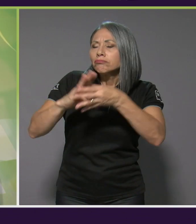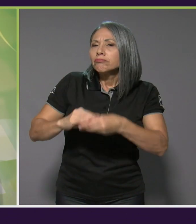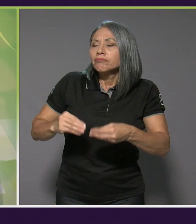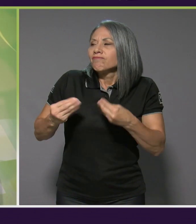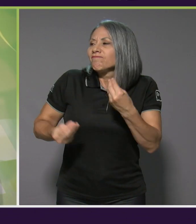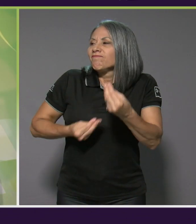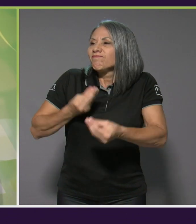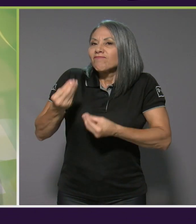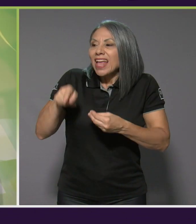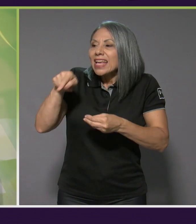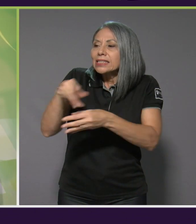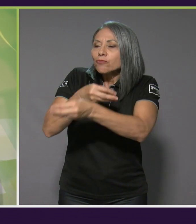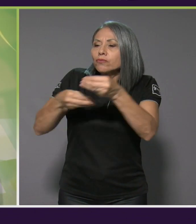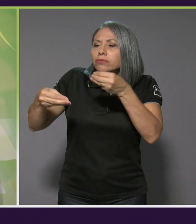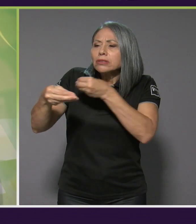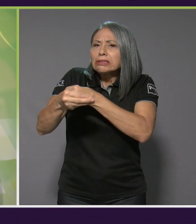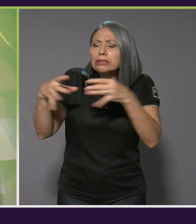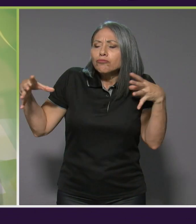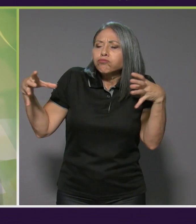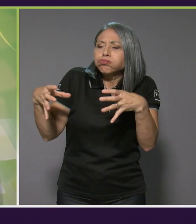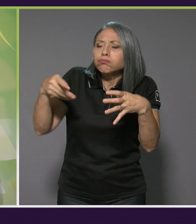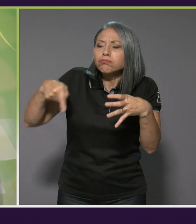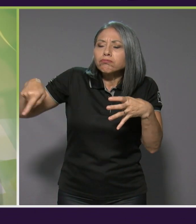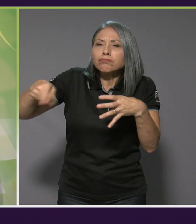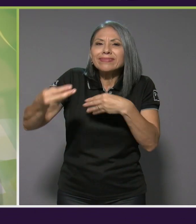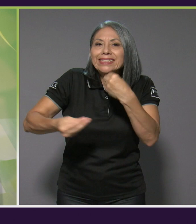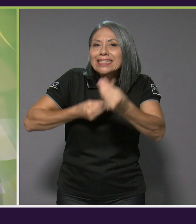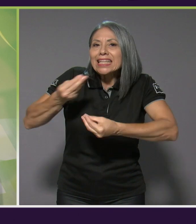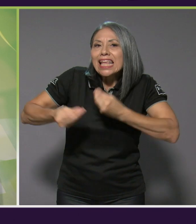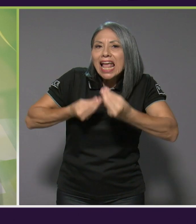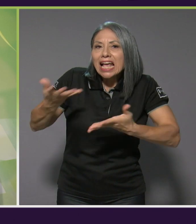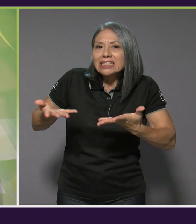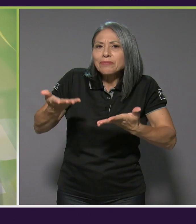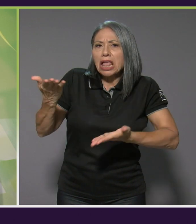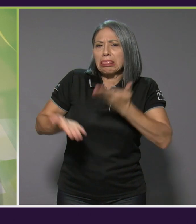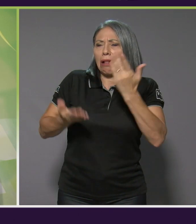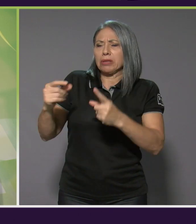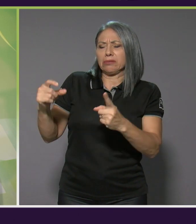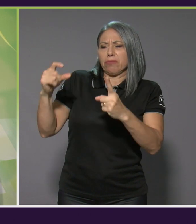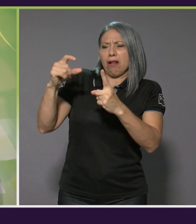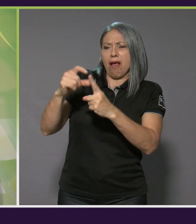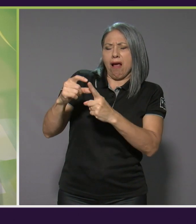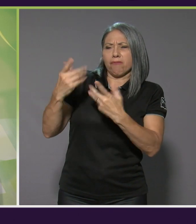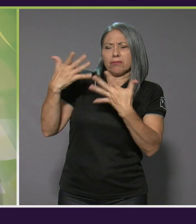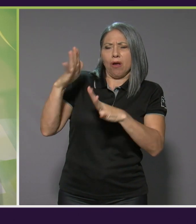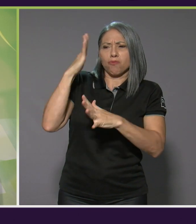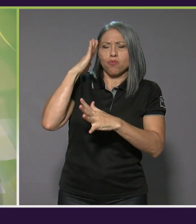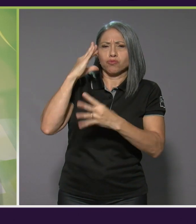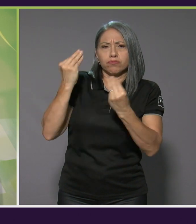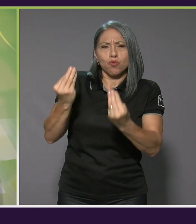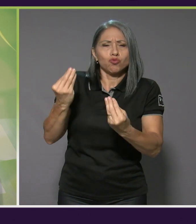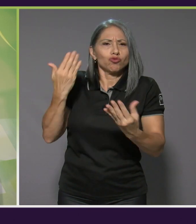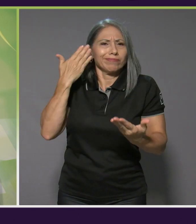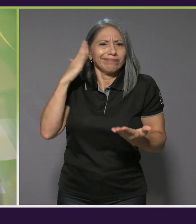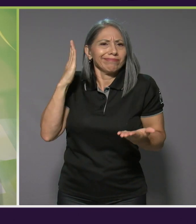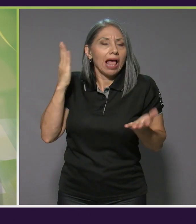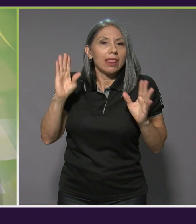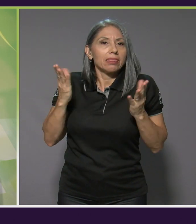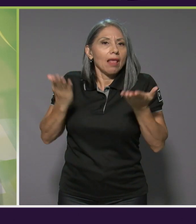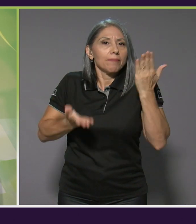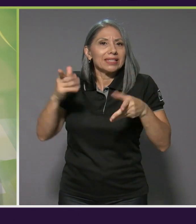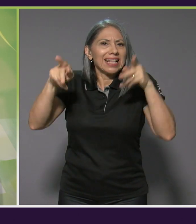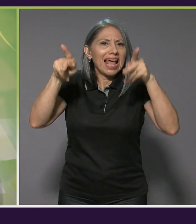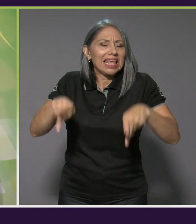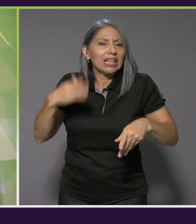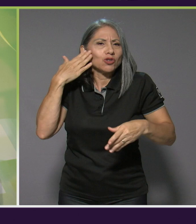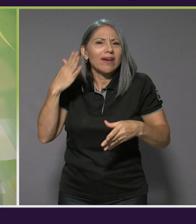hace, ¿verdad?, este observatorio, porque tal vez no es un término muy común o que la gente esté familiarizada, ¿verdad? ¿Qué observan o por qué se